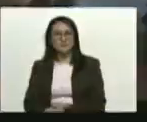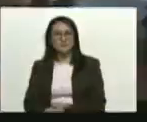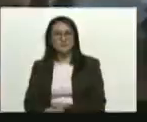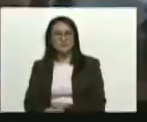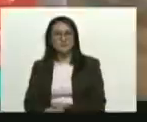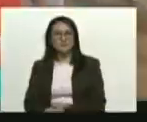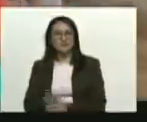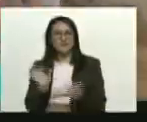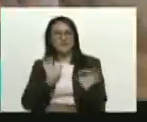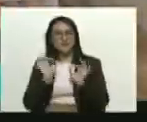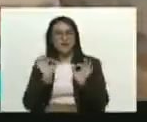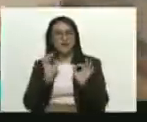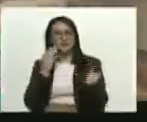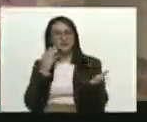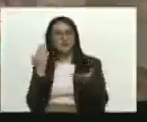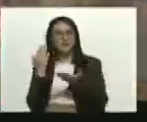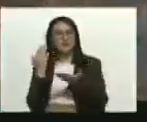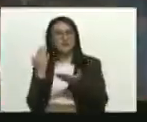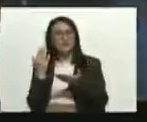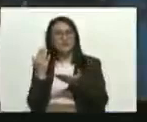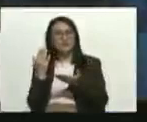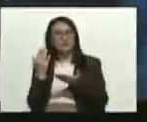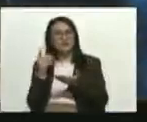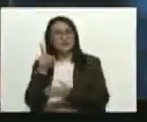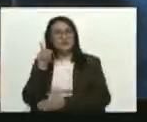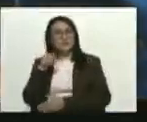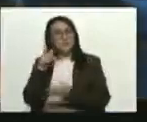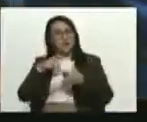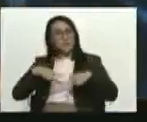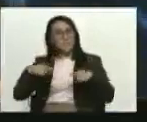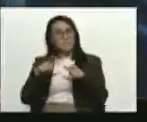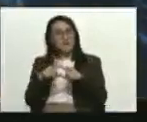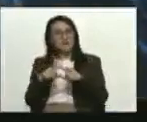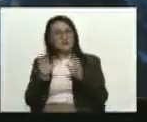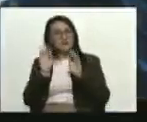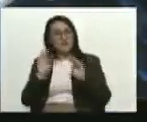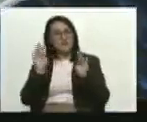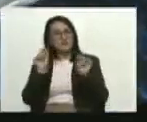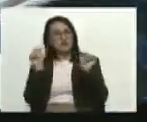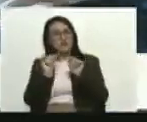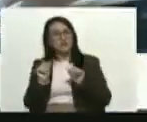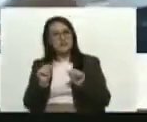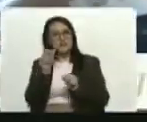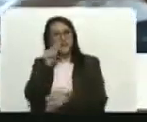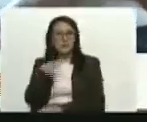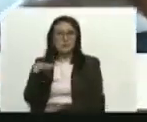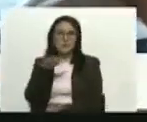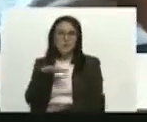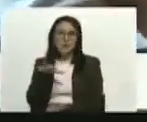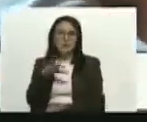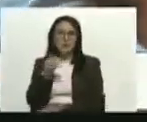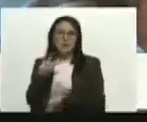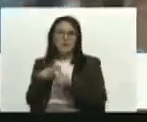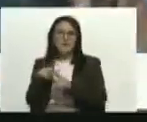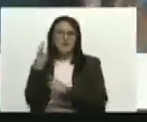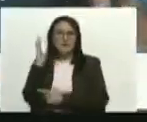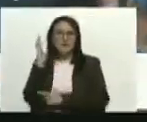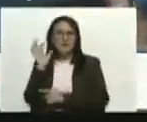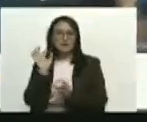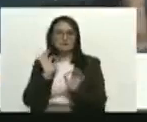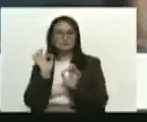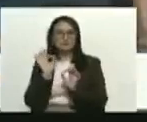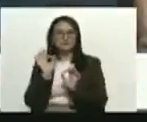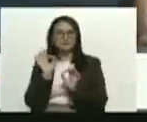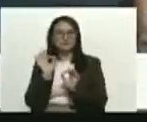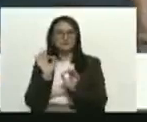El Teatro Alberto de Paz y Mateos también es un espacio para la formación artística de la población con el taller de inducción al teatro